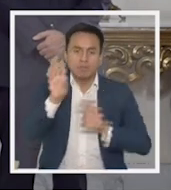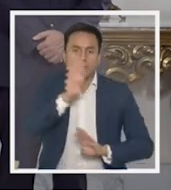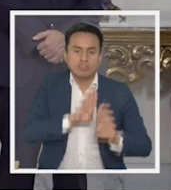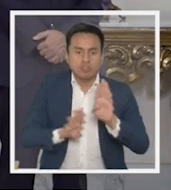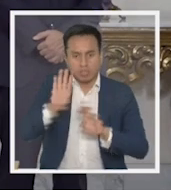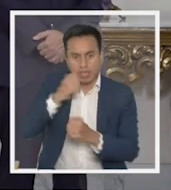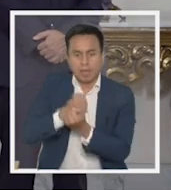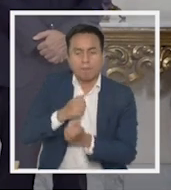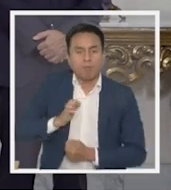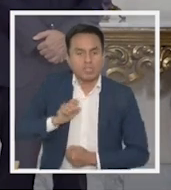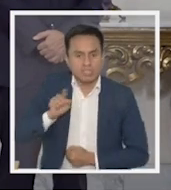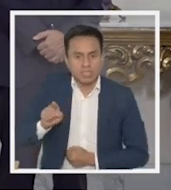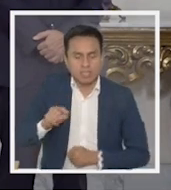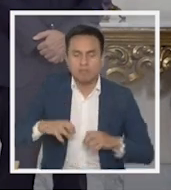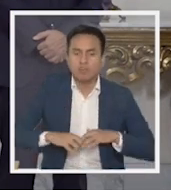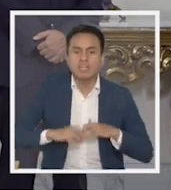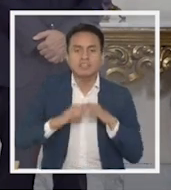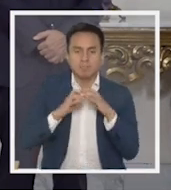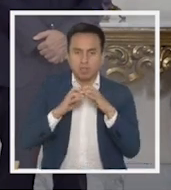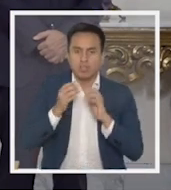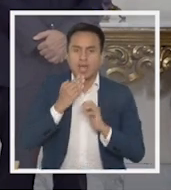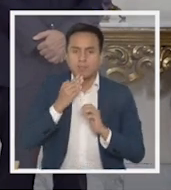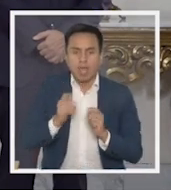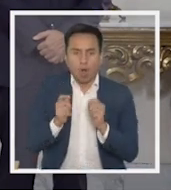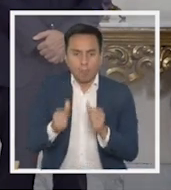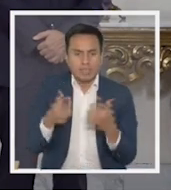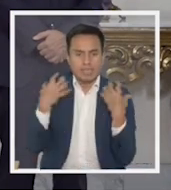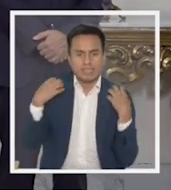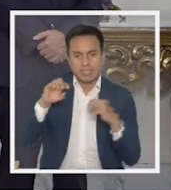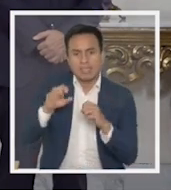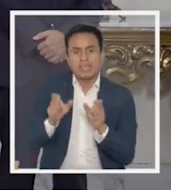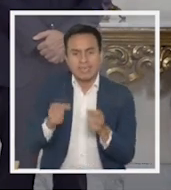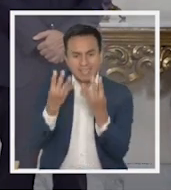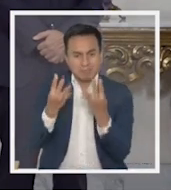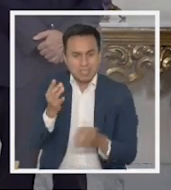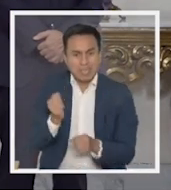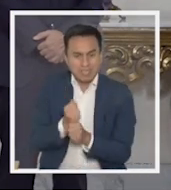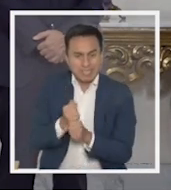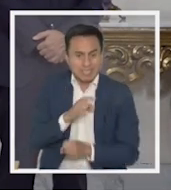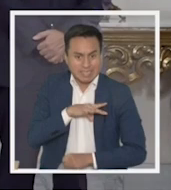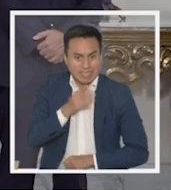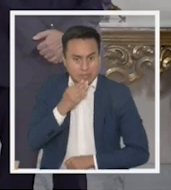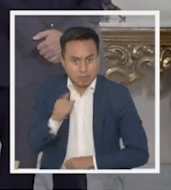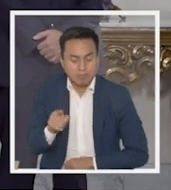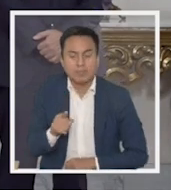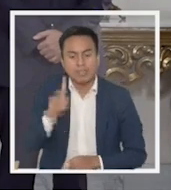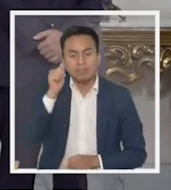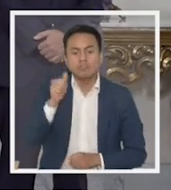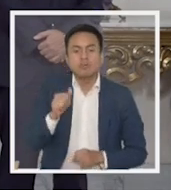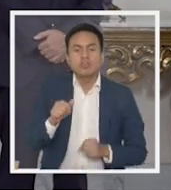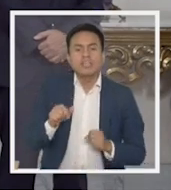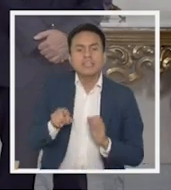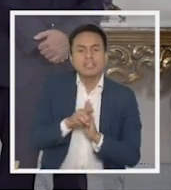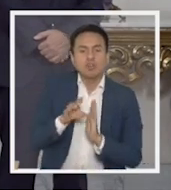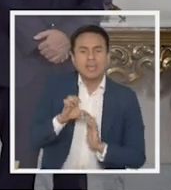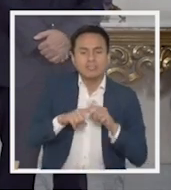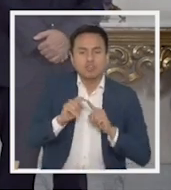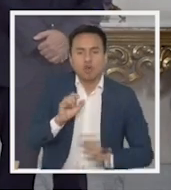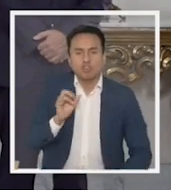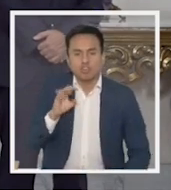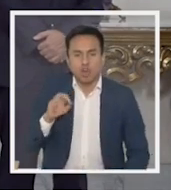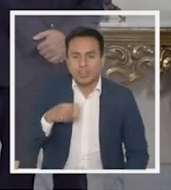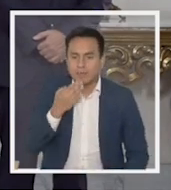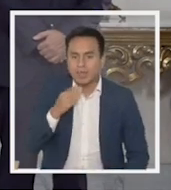de Gendarmería de Chile, creación del delito de extorsión, como señalaba anteriormente, y endurecimiento de penas para el delito de secuestro,